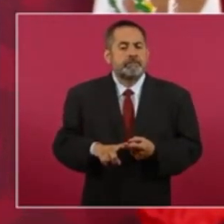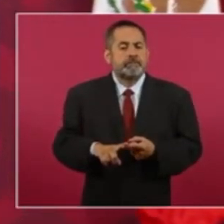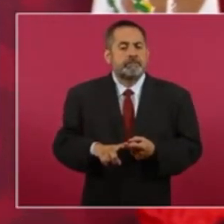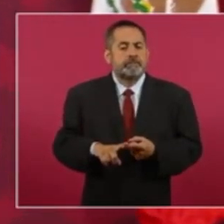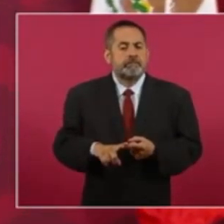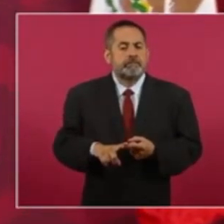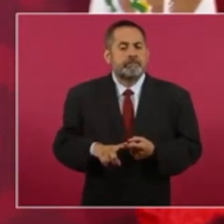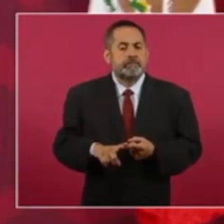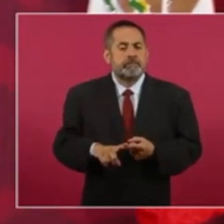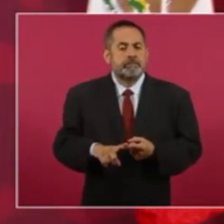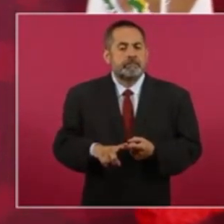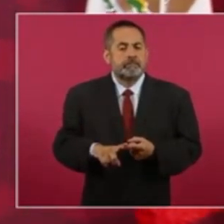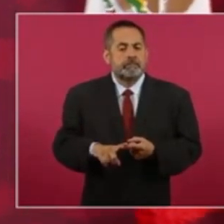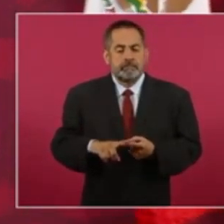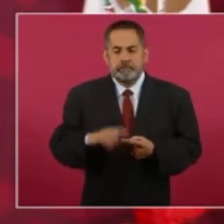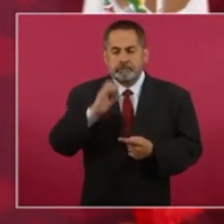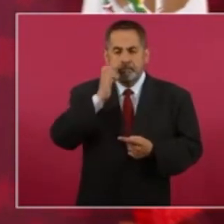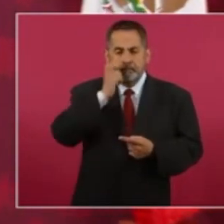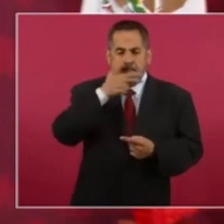en Chihuahua,